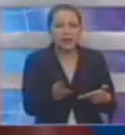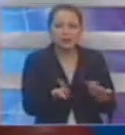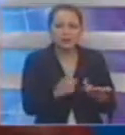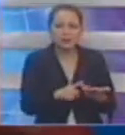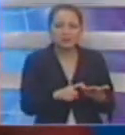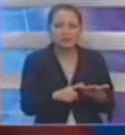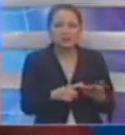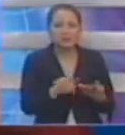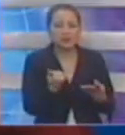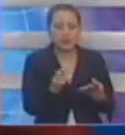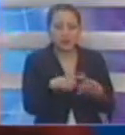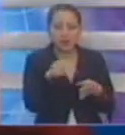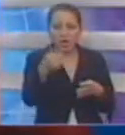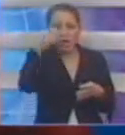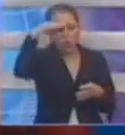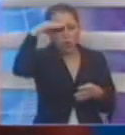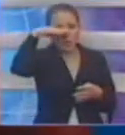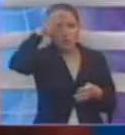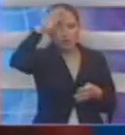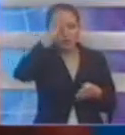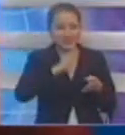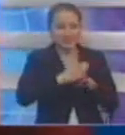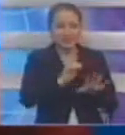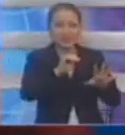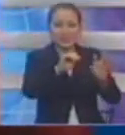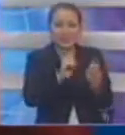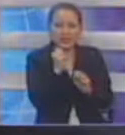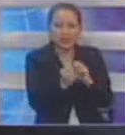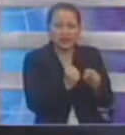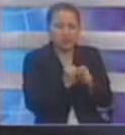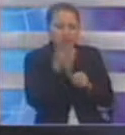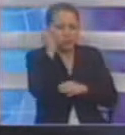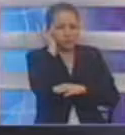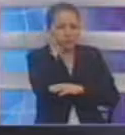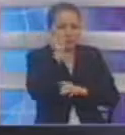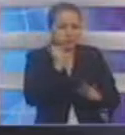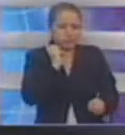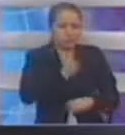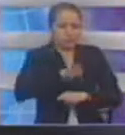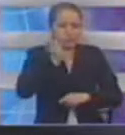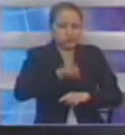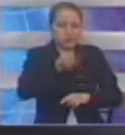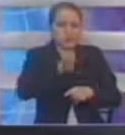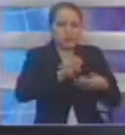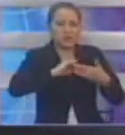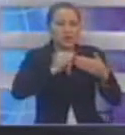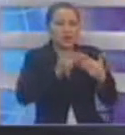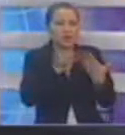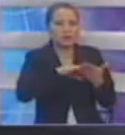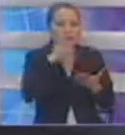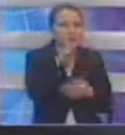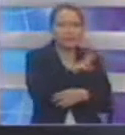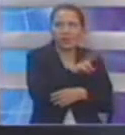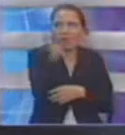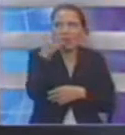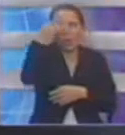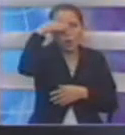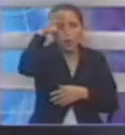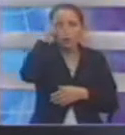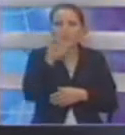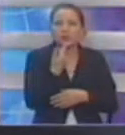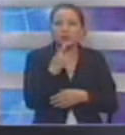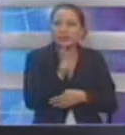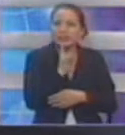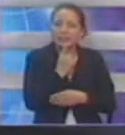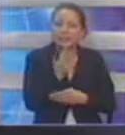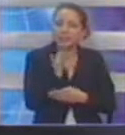que está pasando hoy en Cuba, que después prácticamente de 60 años de dictadura comunista, tienen que volver sus ojos hacia Estados Unidos y empezar a ver cómo